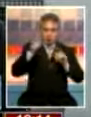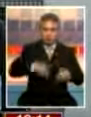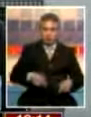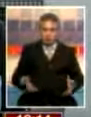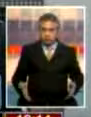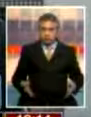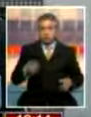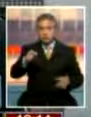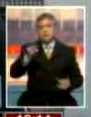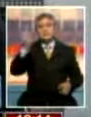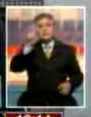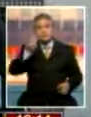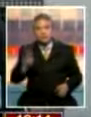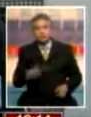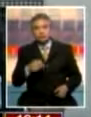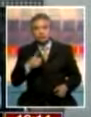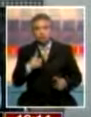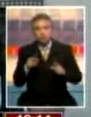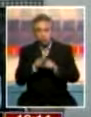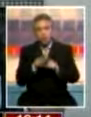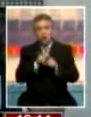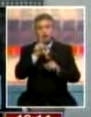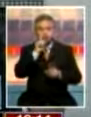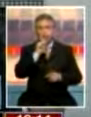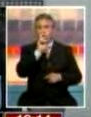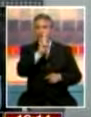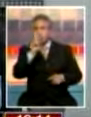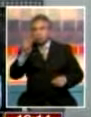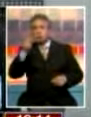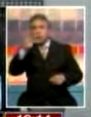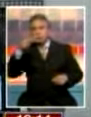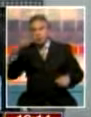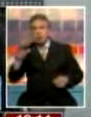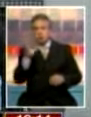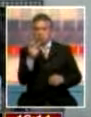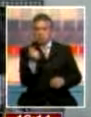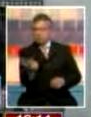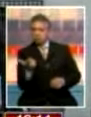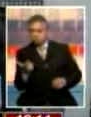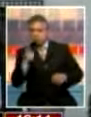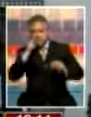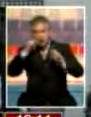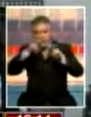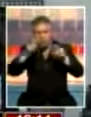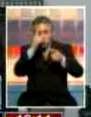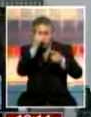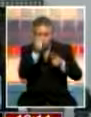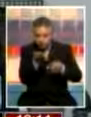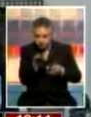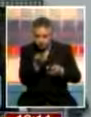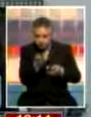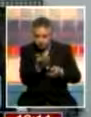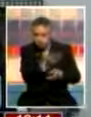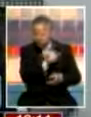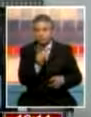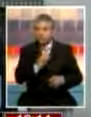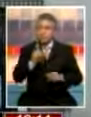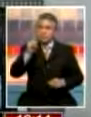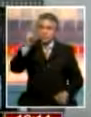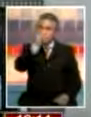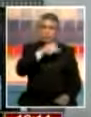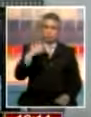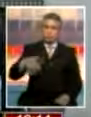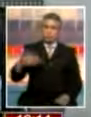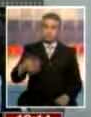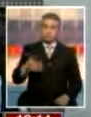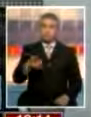servicio no tenemos ni los recursos humanos ni los recursos financieros para poder analizar todos y cada uno de los contratos de adhesión que existen en Chile. Lo que